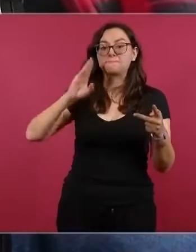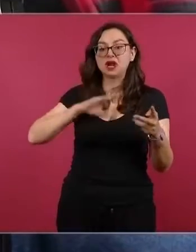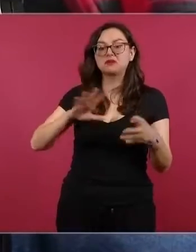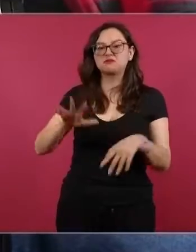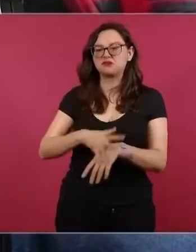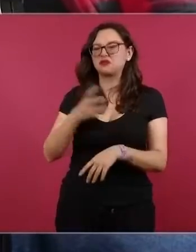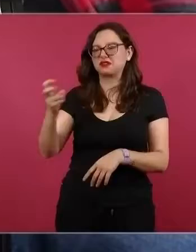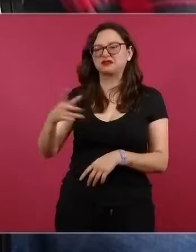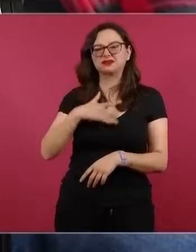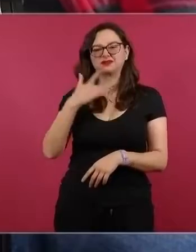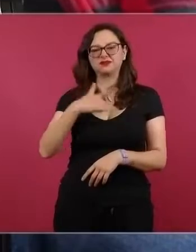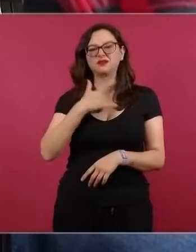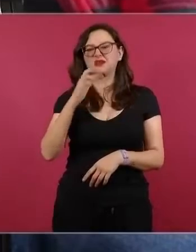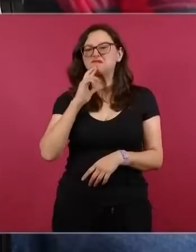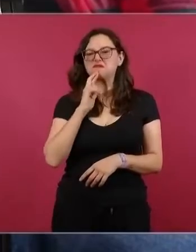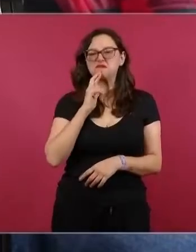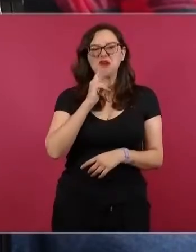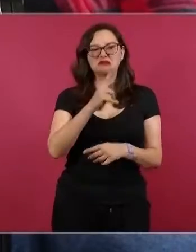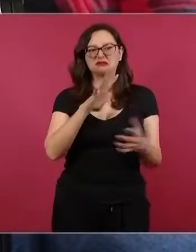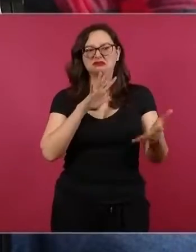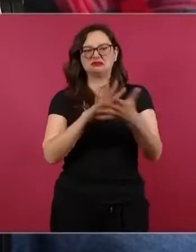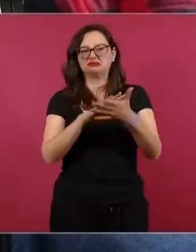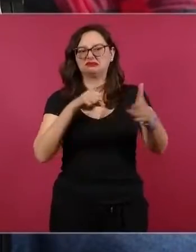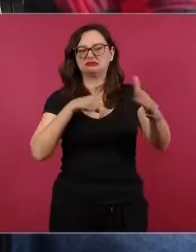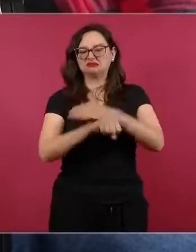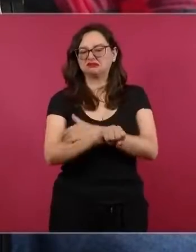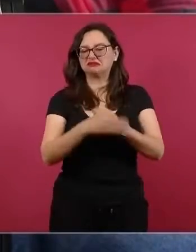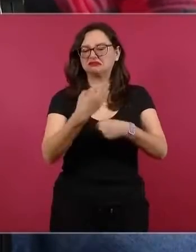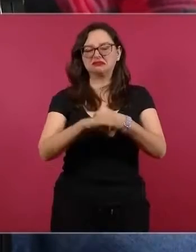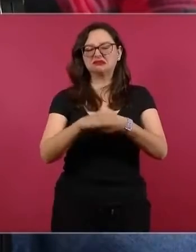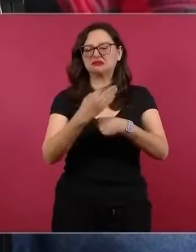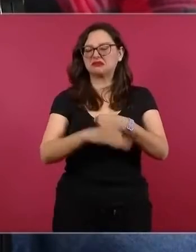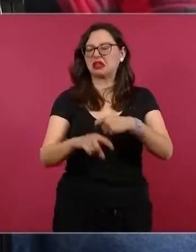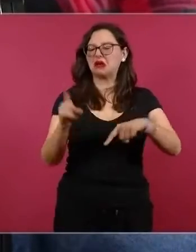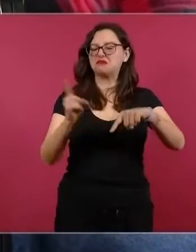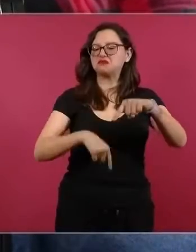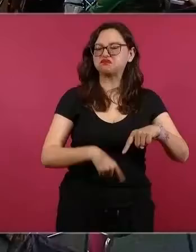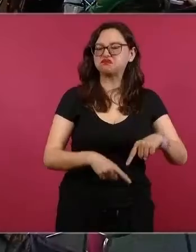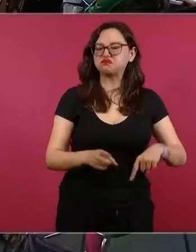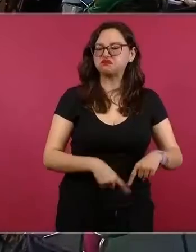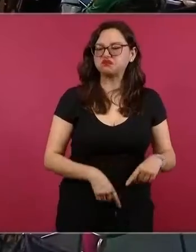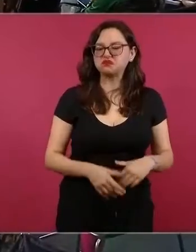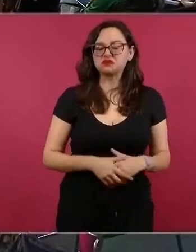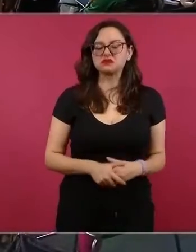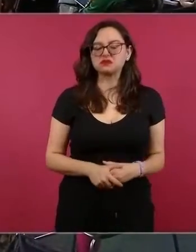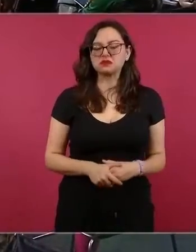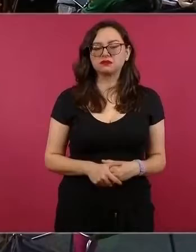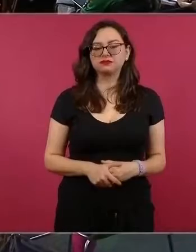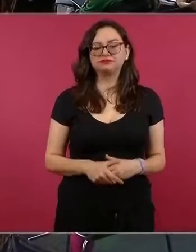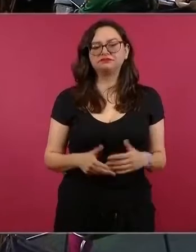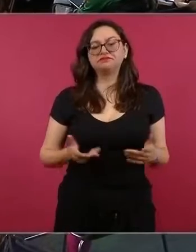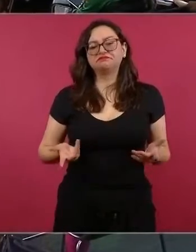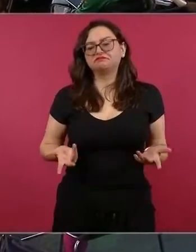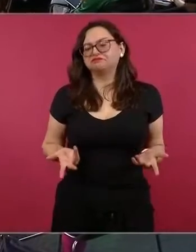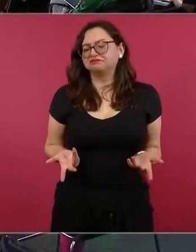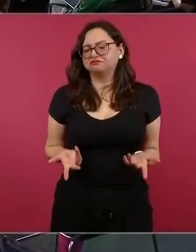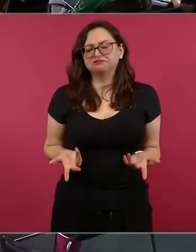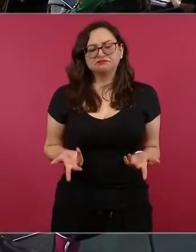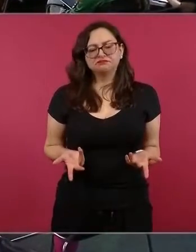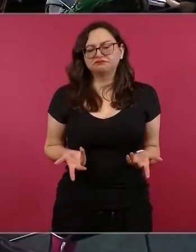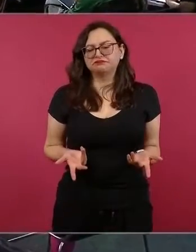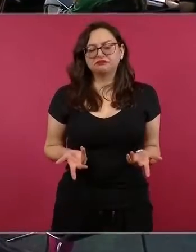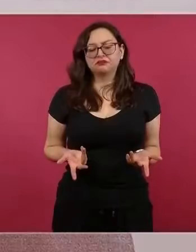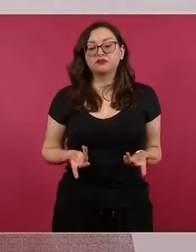Por eso está generando todo pues digamos, galimatías. Pues lo que no hemos planteado es